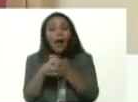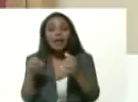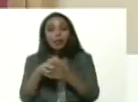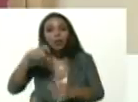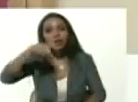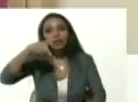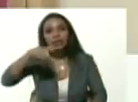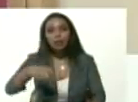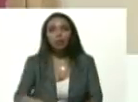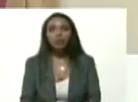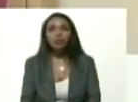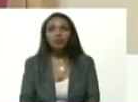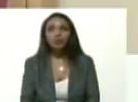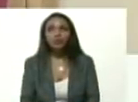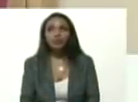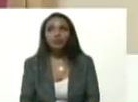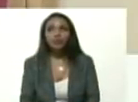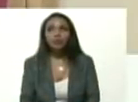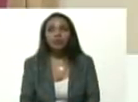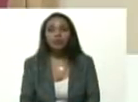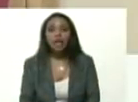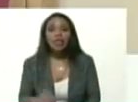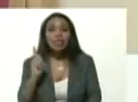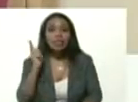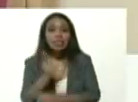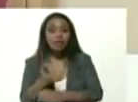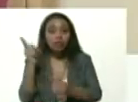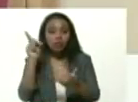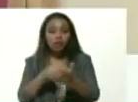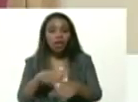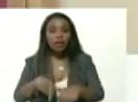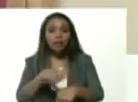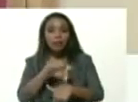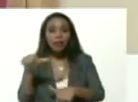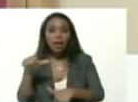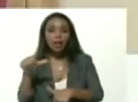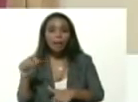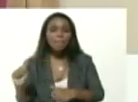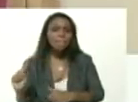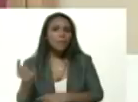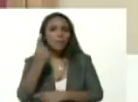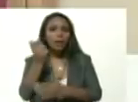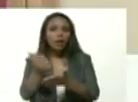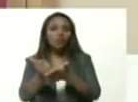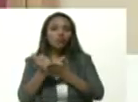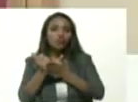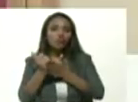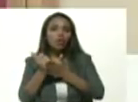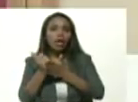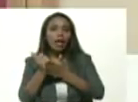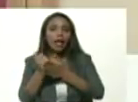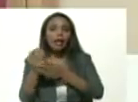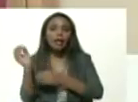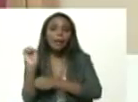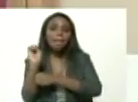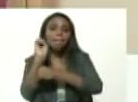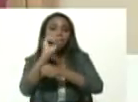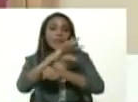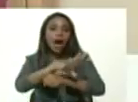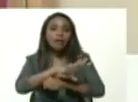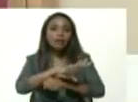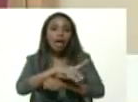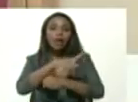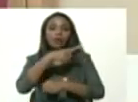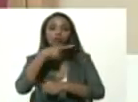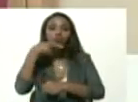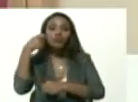necesitamos. Debe llegar esta semana, a mediados de semana, la primera ayuda que manda Vladimir Putin, la